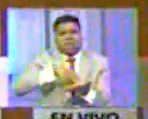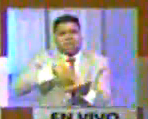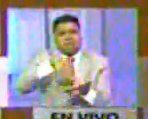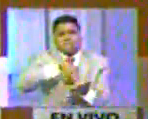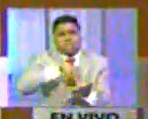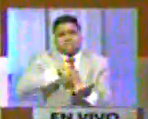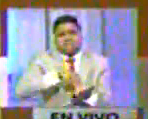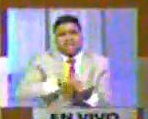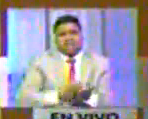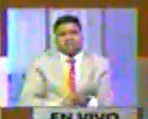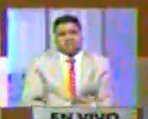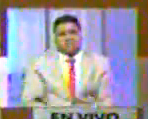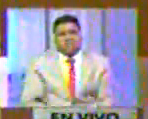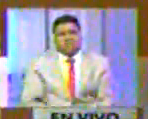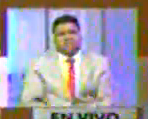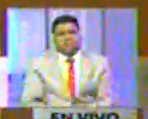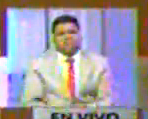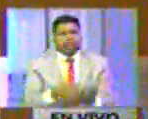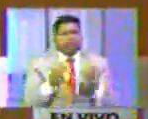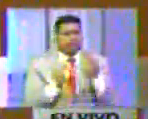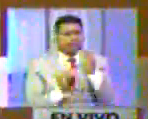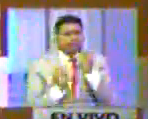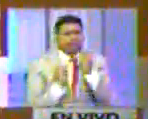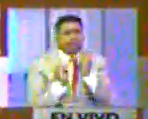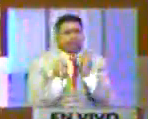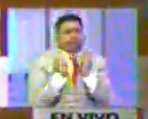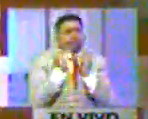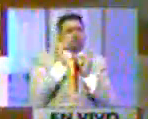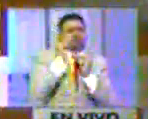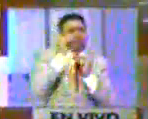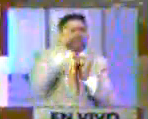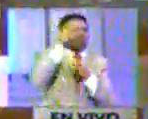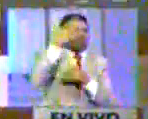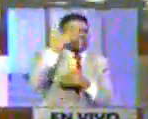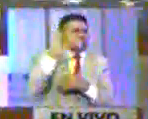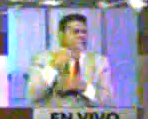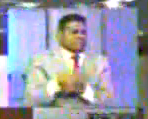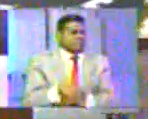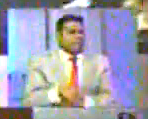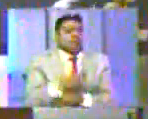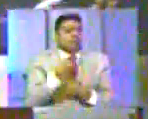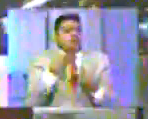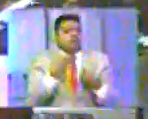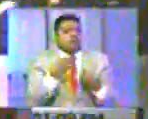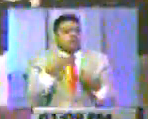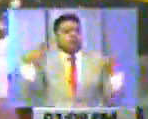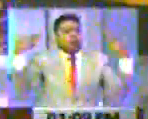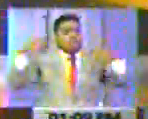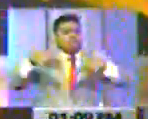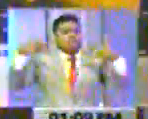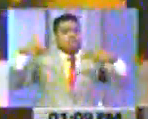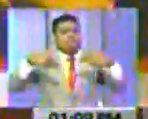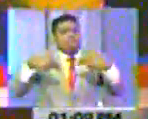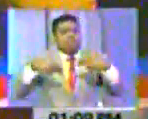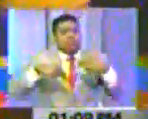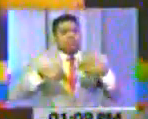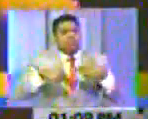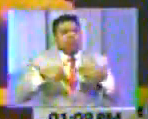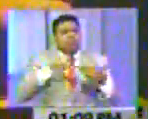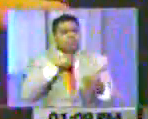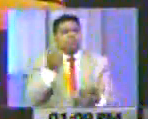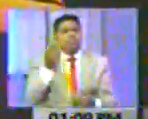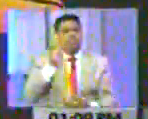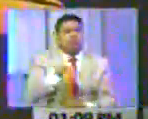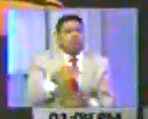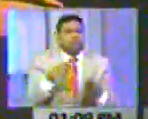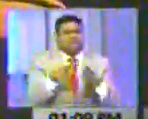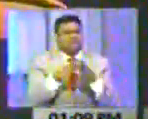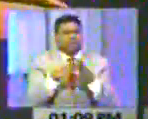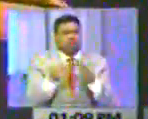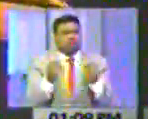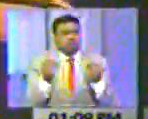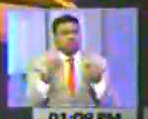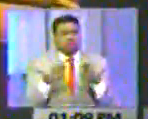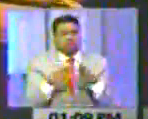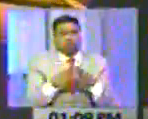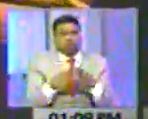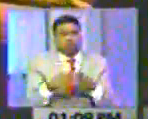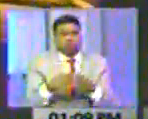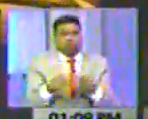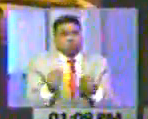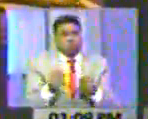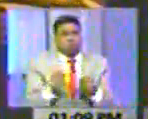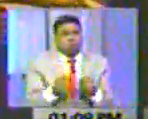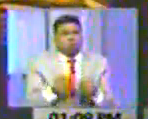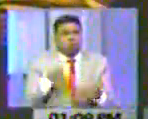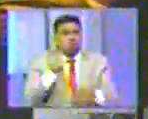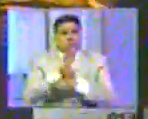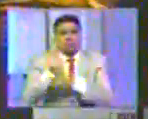más altos índices de criminalidad y violencia en todo el país por el descuido de su autoridad.